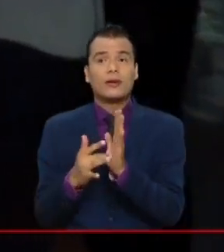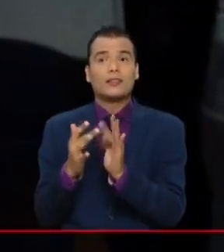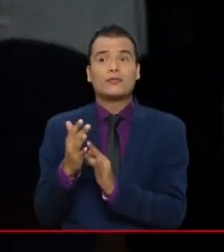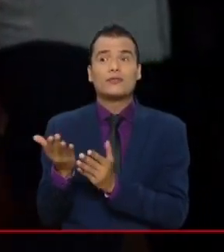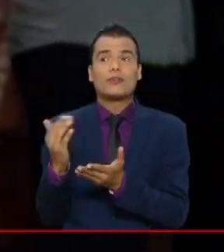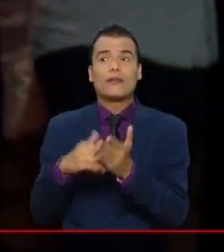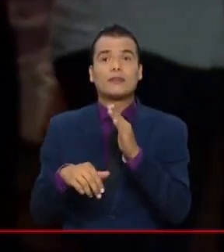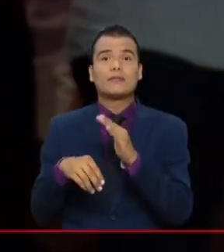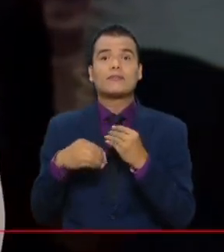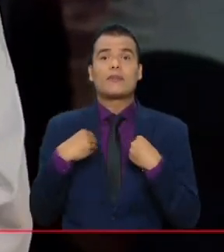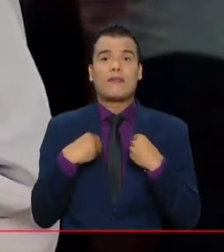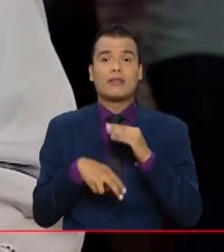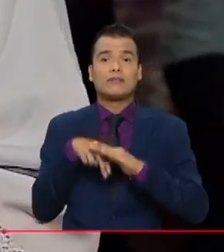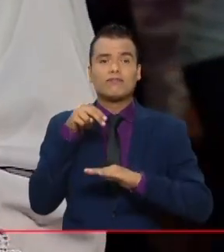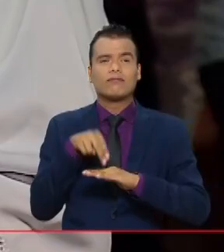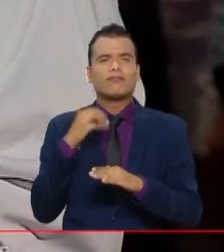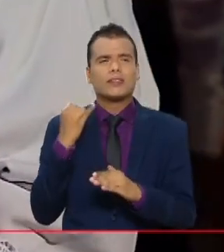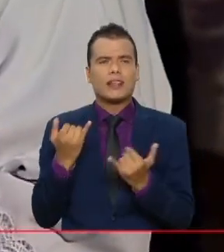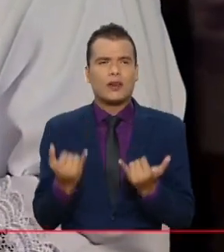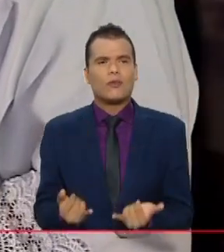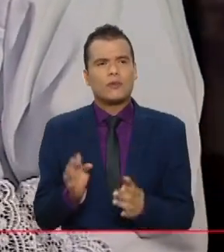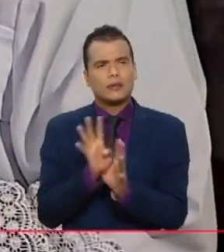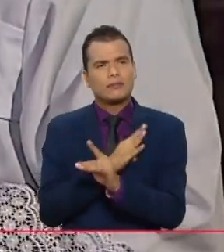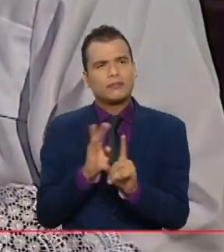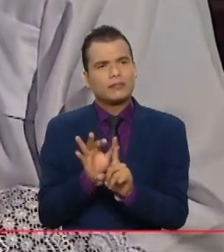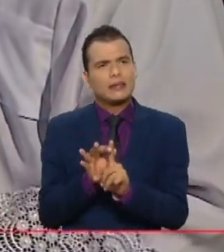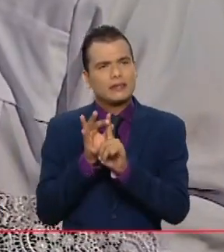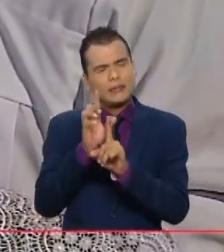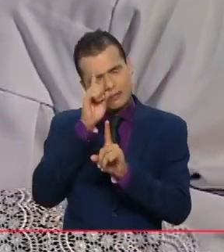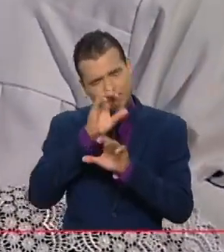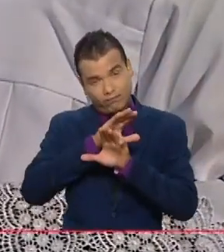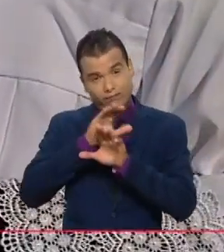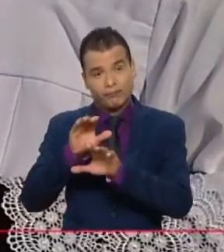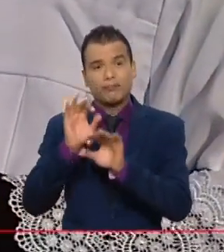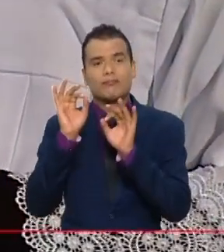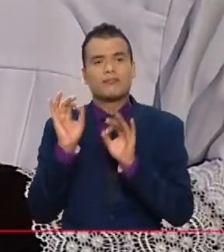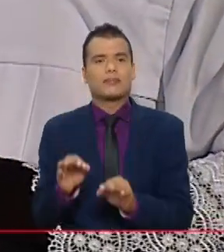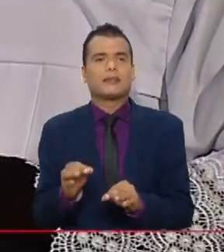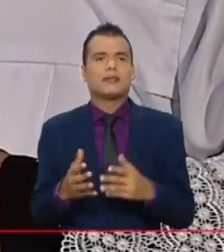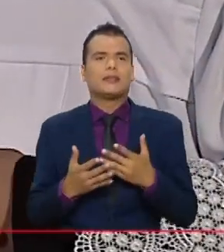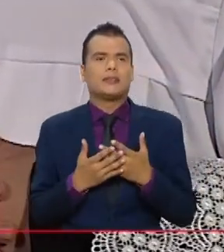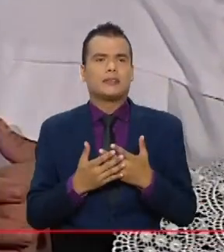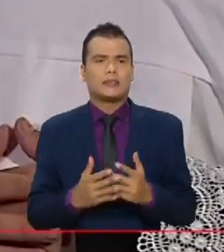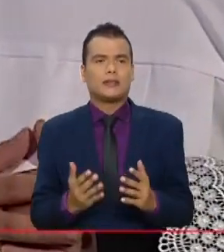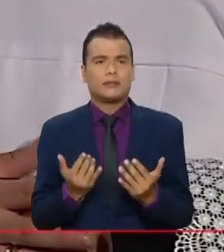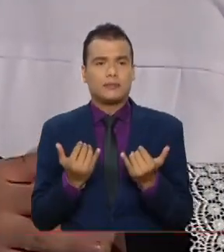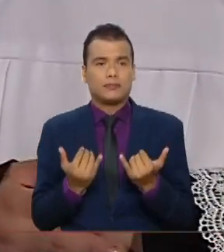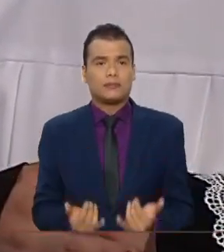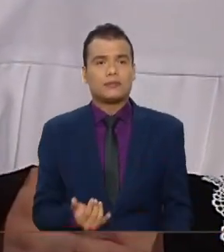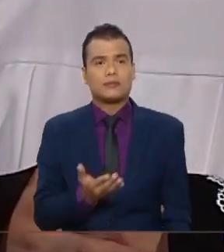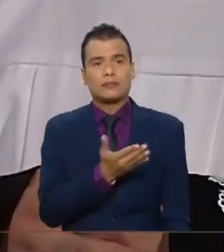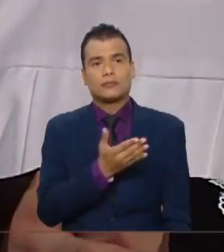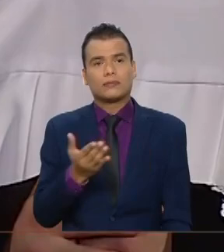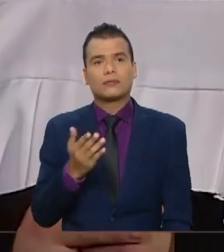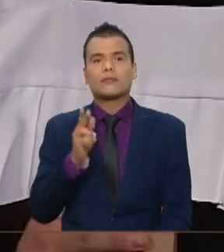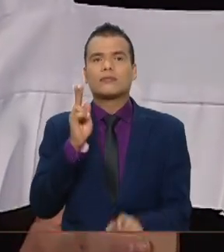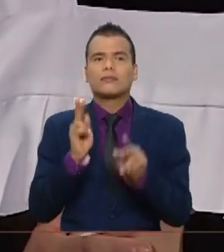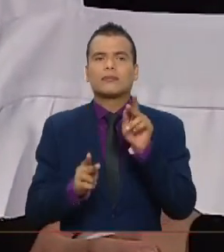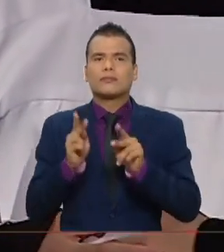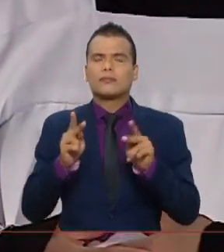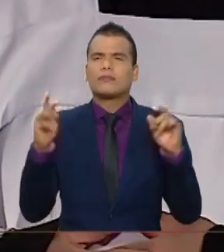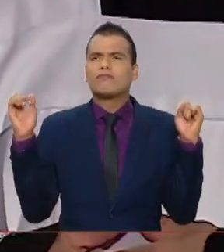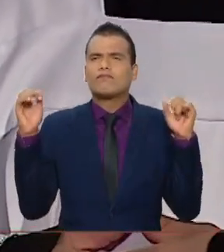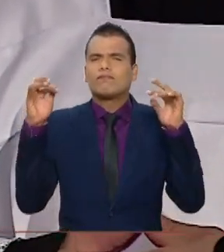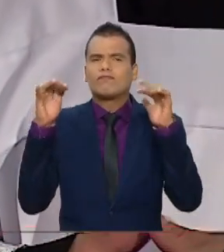y lo estamos celebrando hoy en la Vigilia Pascual. Bueno, la invitación para que asistan a estas celebraciones con las